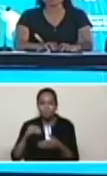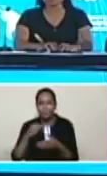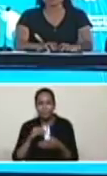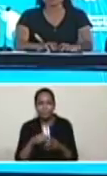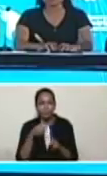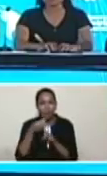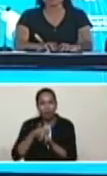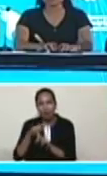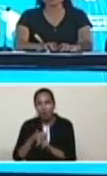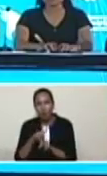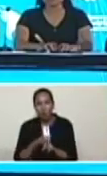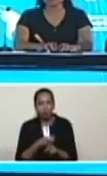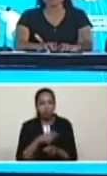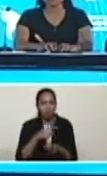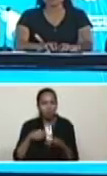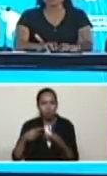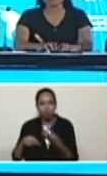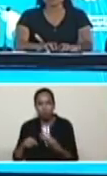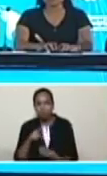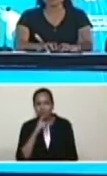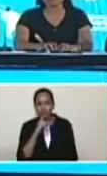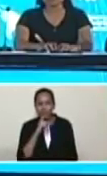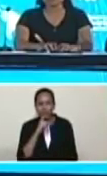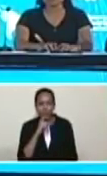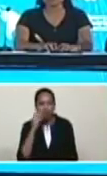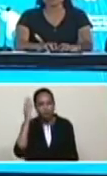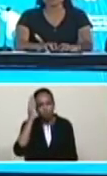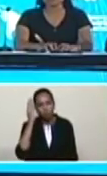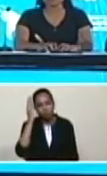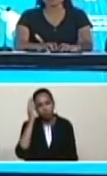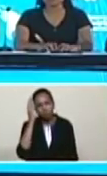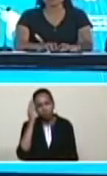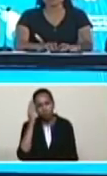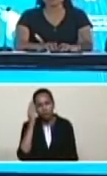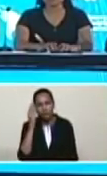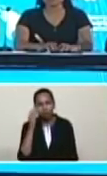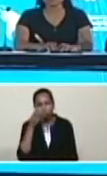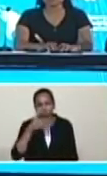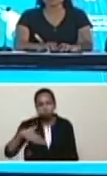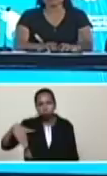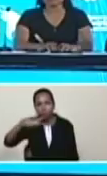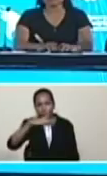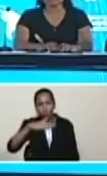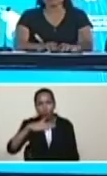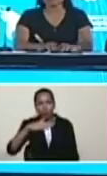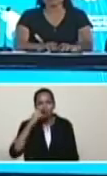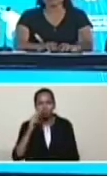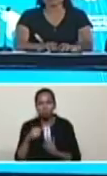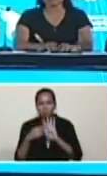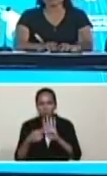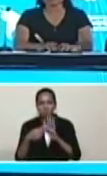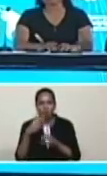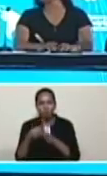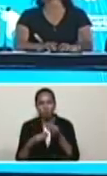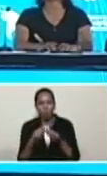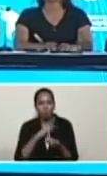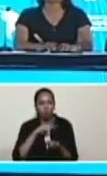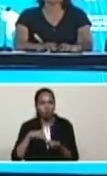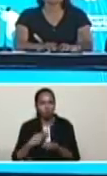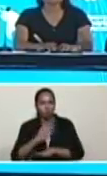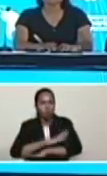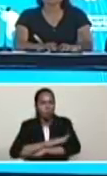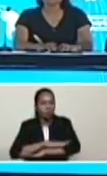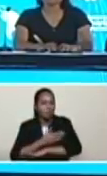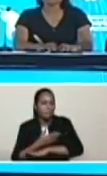contra las dificultades, la conciencia superior del pueblo, quien marque nuestras acciones diarias.